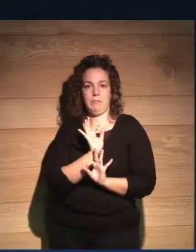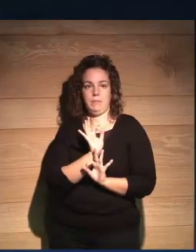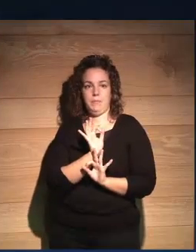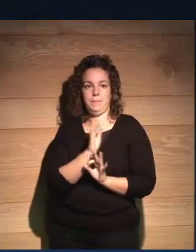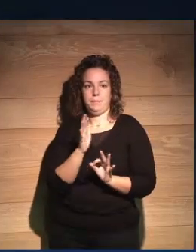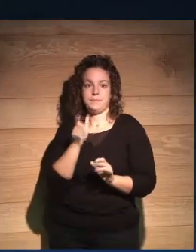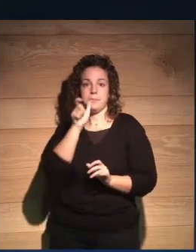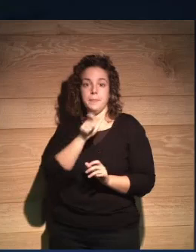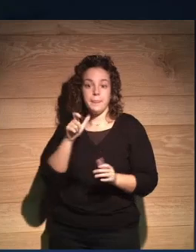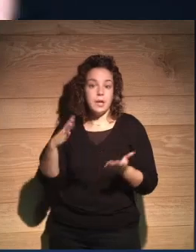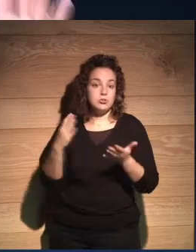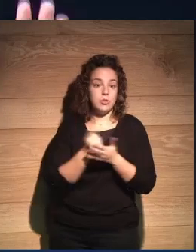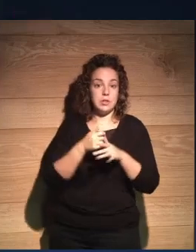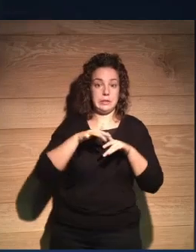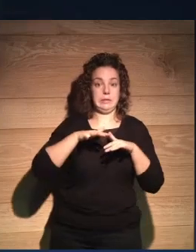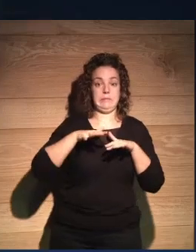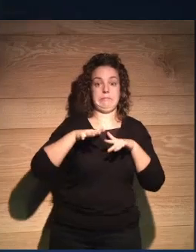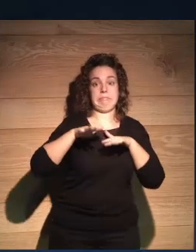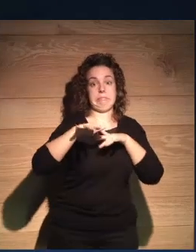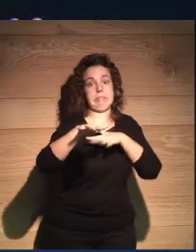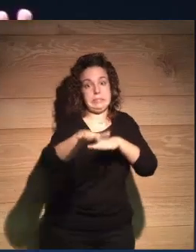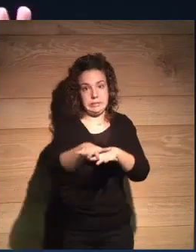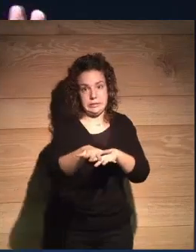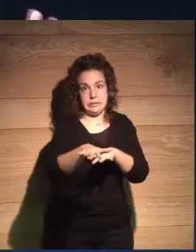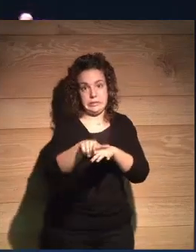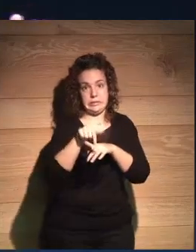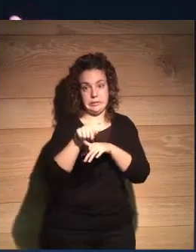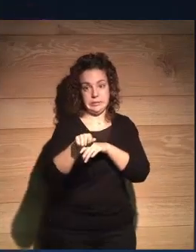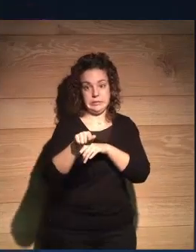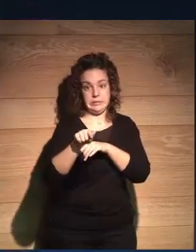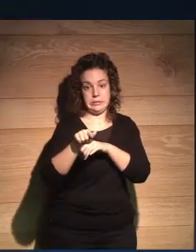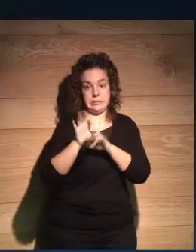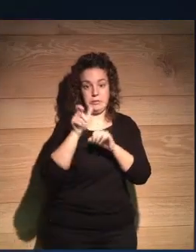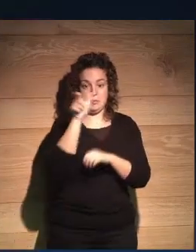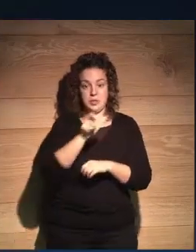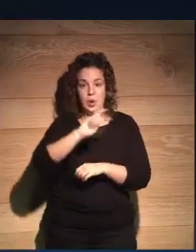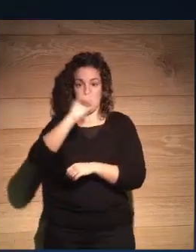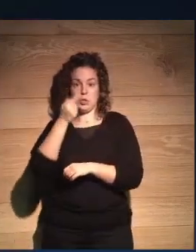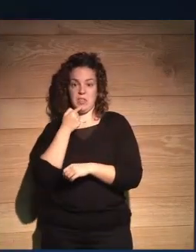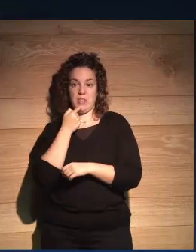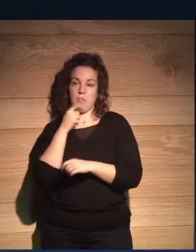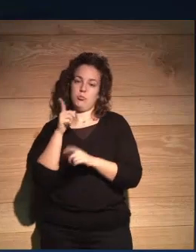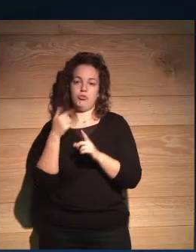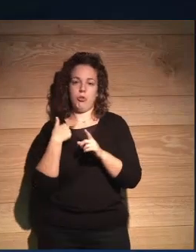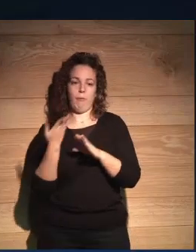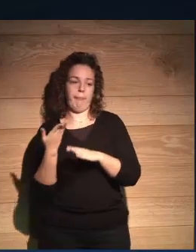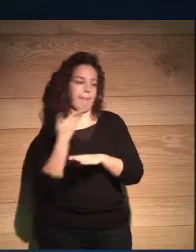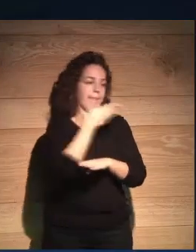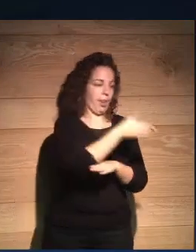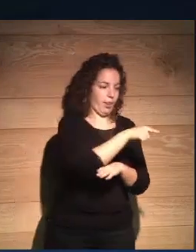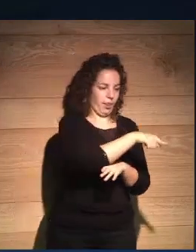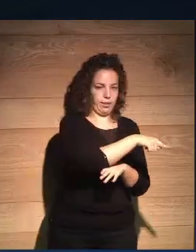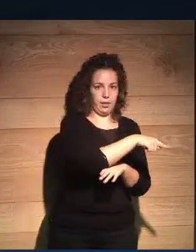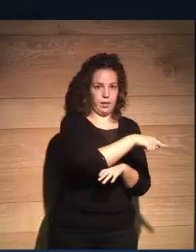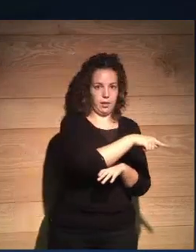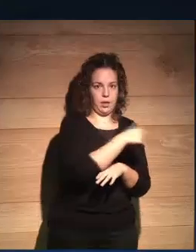cuando todo el mundo va hacia allá, entonces hay determinadas personas que dicen, pues yo ahora voy hacia allá. ¿Para qué? Para